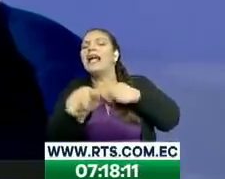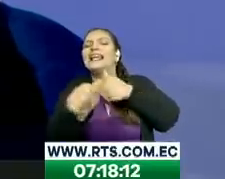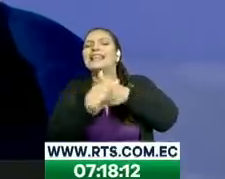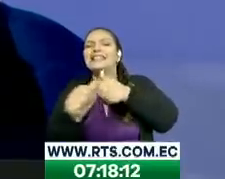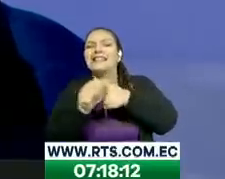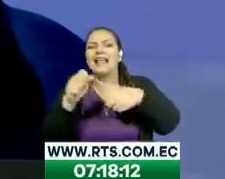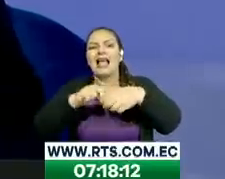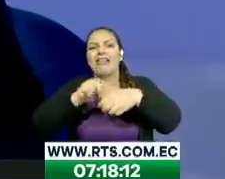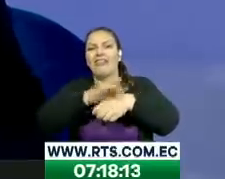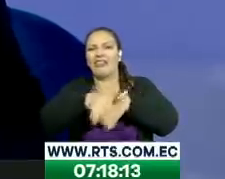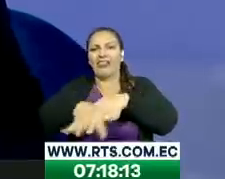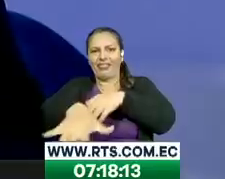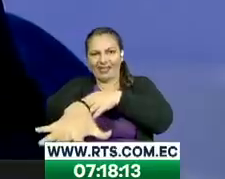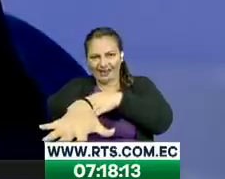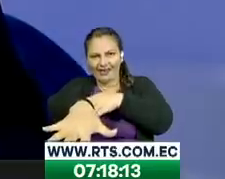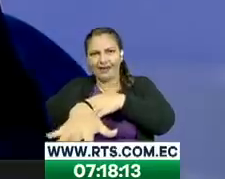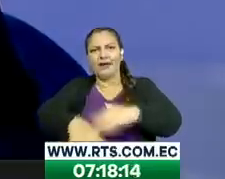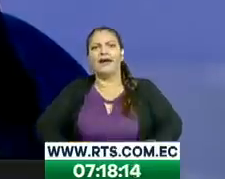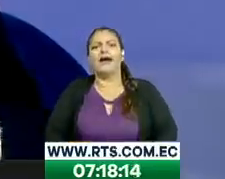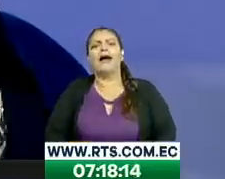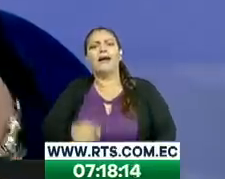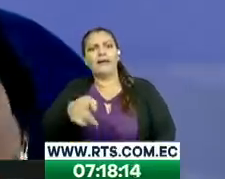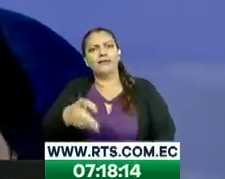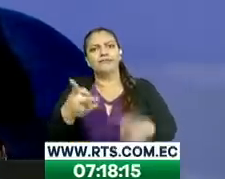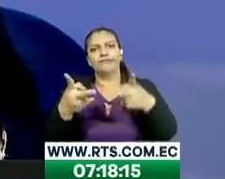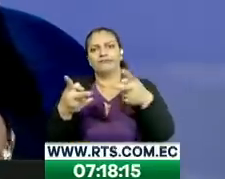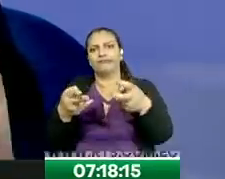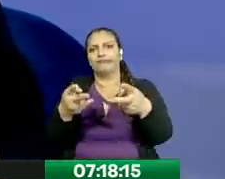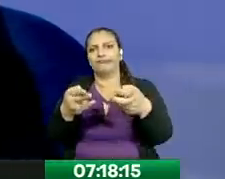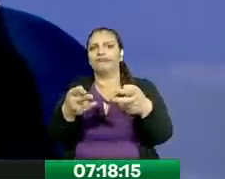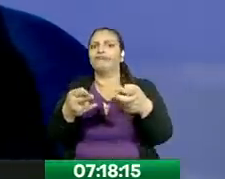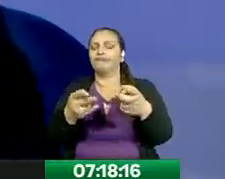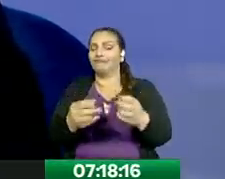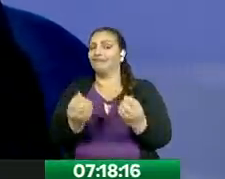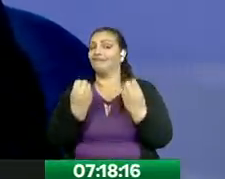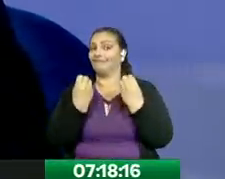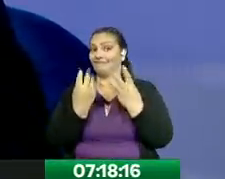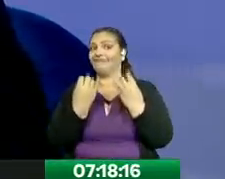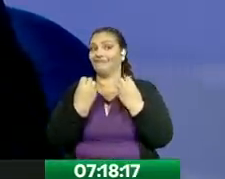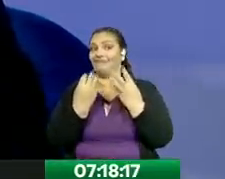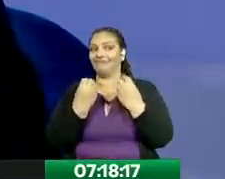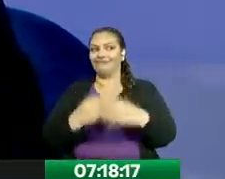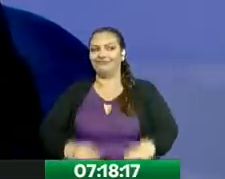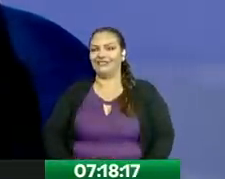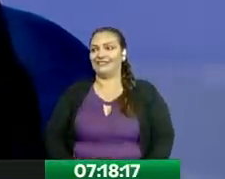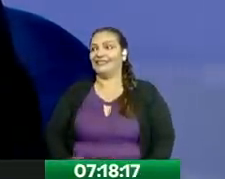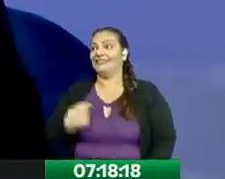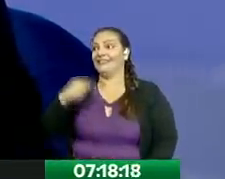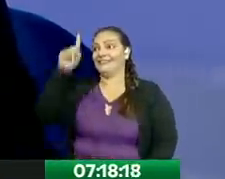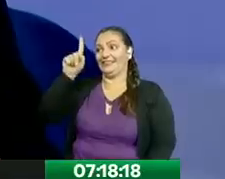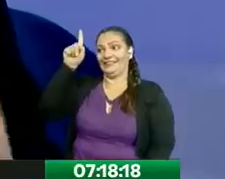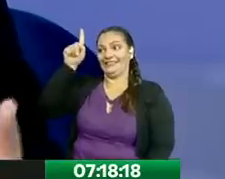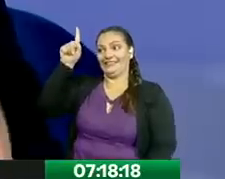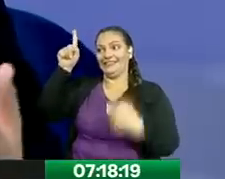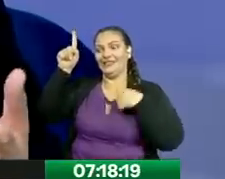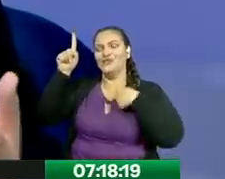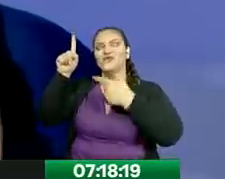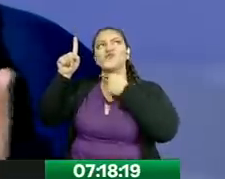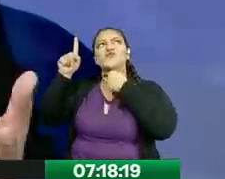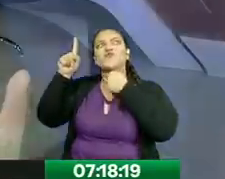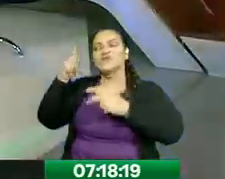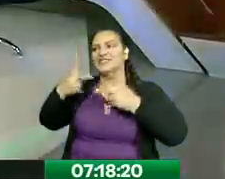denominadas como las capitales mundiales del cangrejo o un sector en que se produce mucho el cangrejo en el sur de la provincia del guayas ya